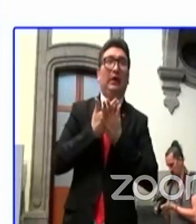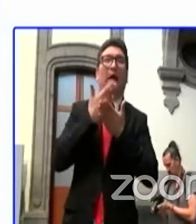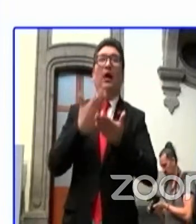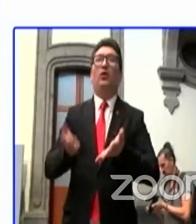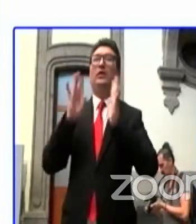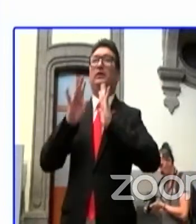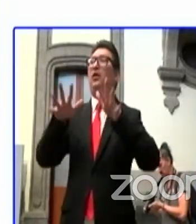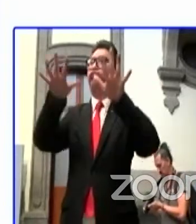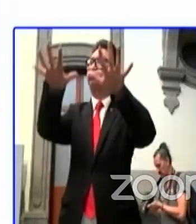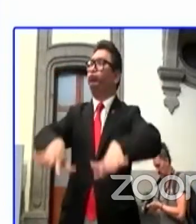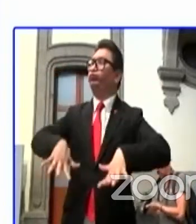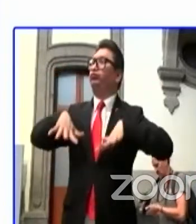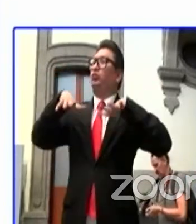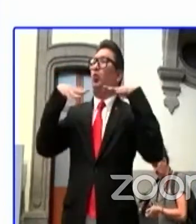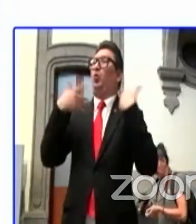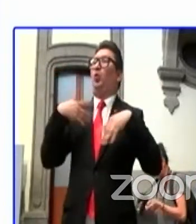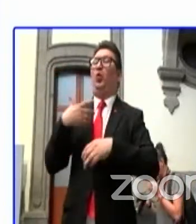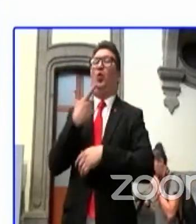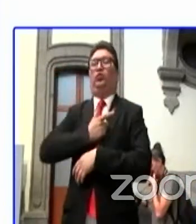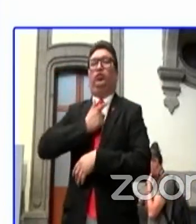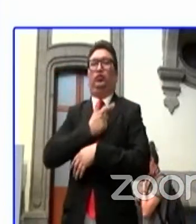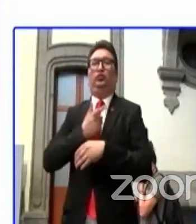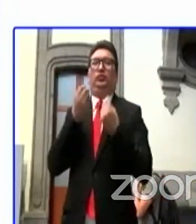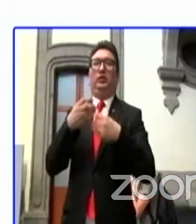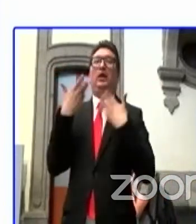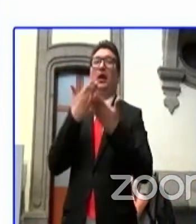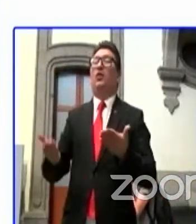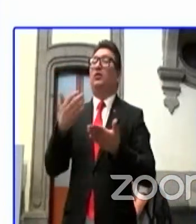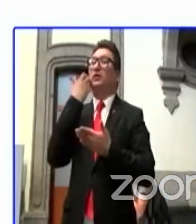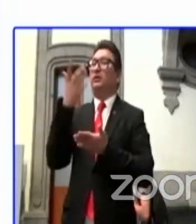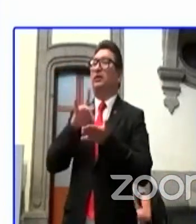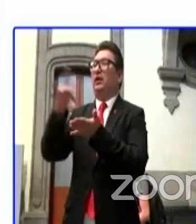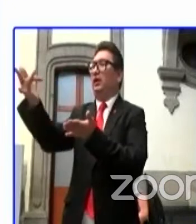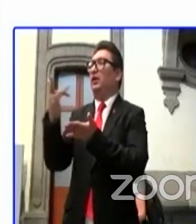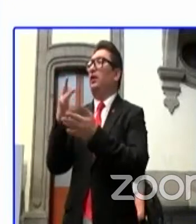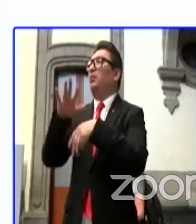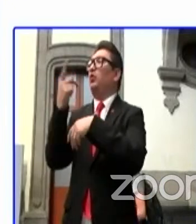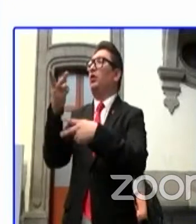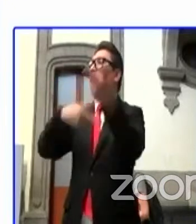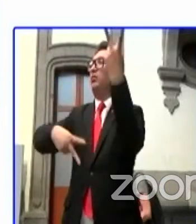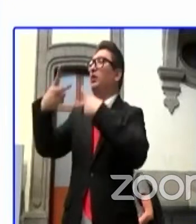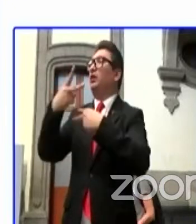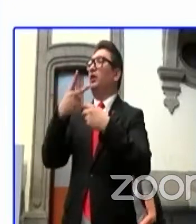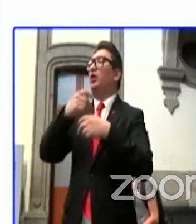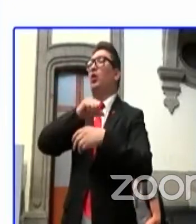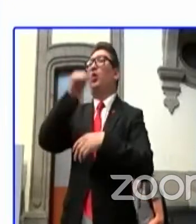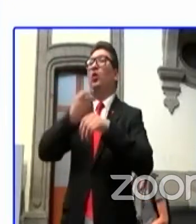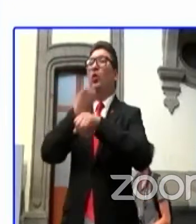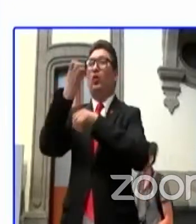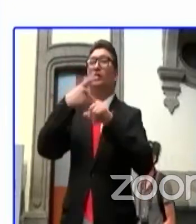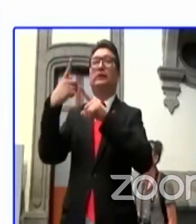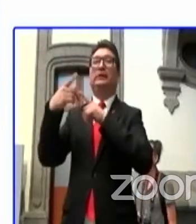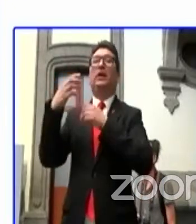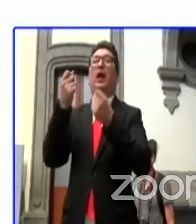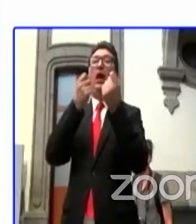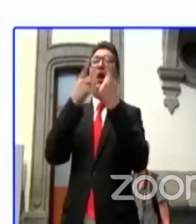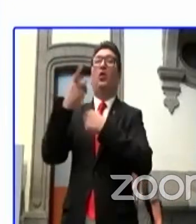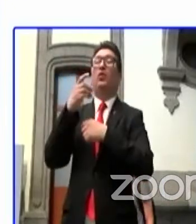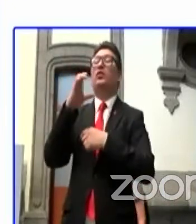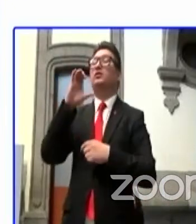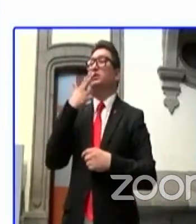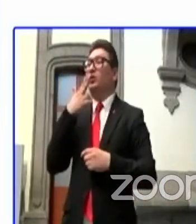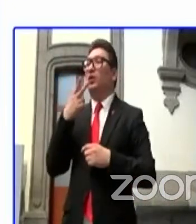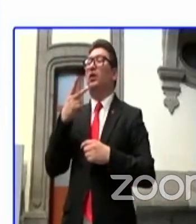enorme. Sobre todo quiero aprovechar aquí para agradecer gente que vino desde lejos. Tenemos gente de Chihuahua,